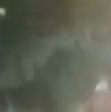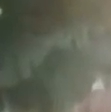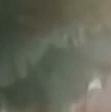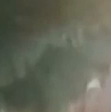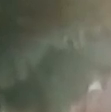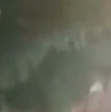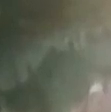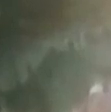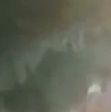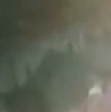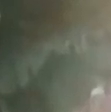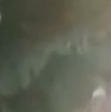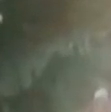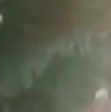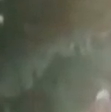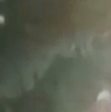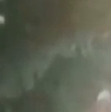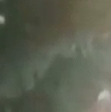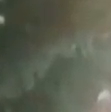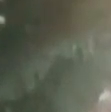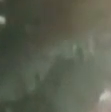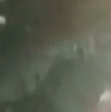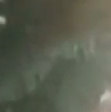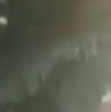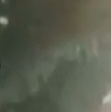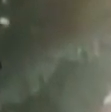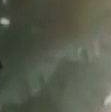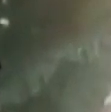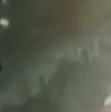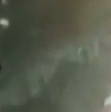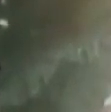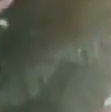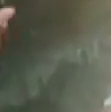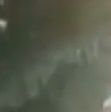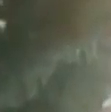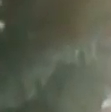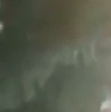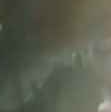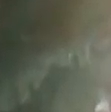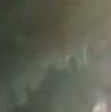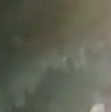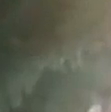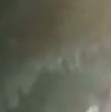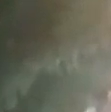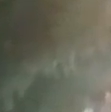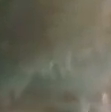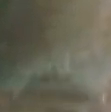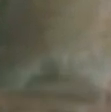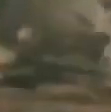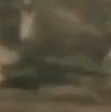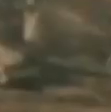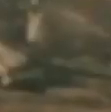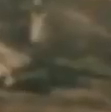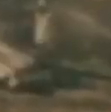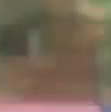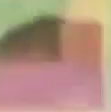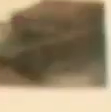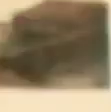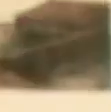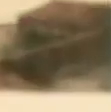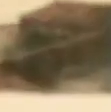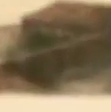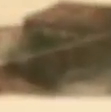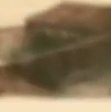acontecimiento va a tener significativas consecuencias en el desarrollo histórico del momento. En el bicentenario de